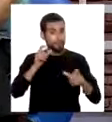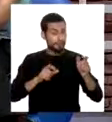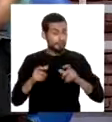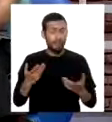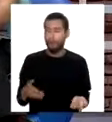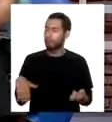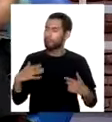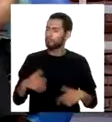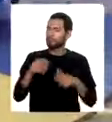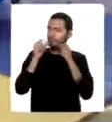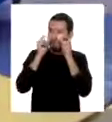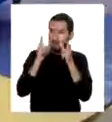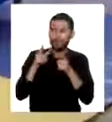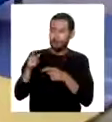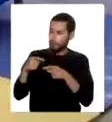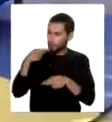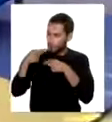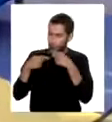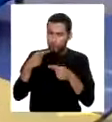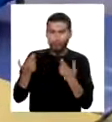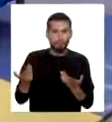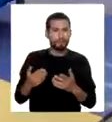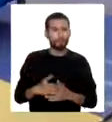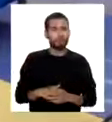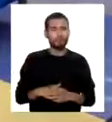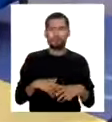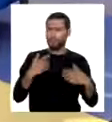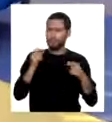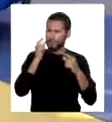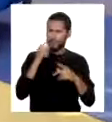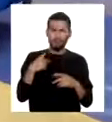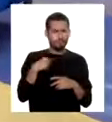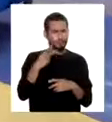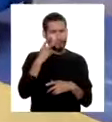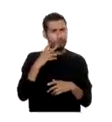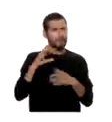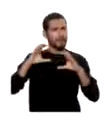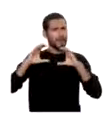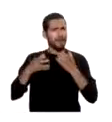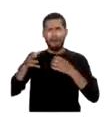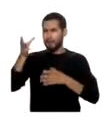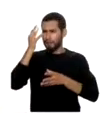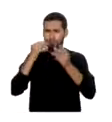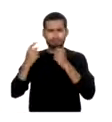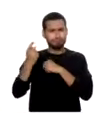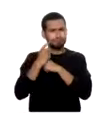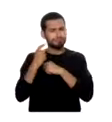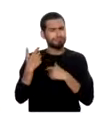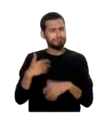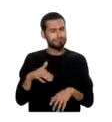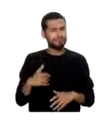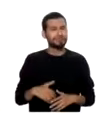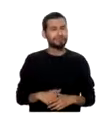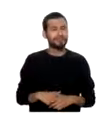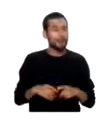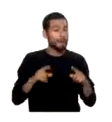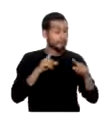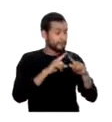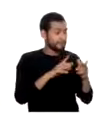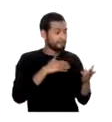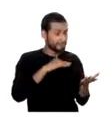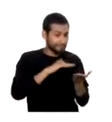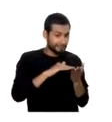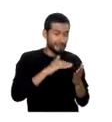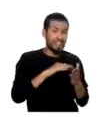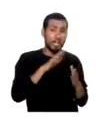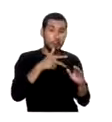Qué interesante, Hernán, todo lo que nos cuentas y qué didáctico. Hemos tenido así puras clases maestras. De verdad que mucho. Sí. Pero hay que ver, discúlpeme,